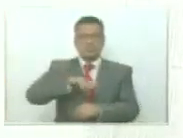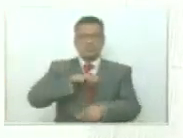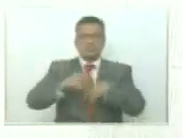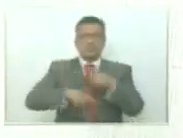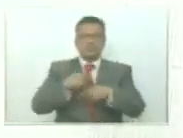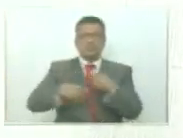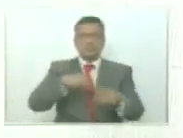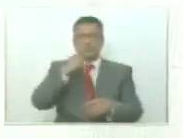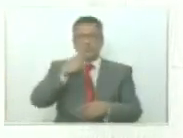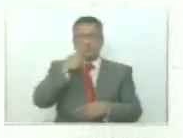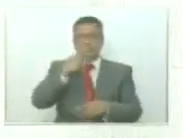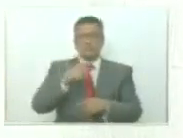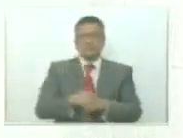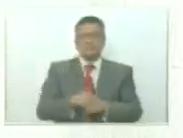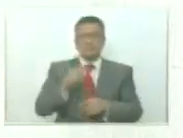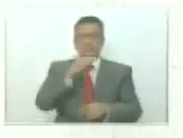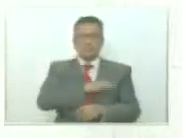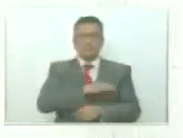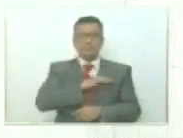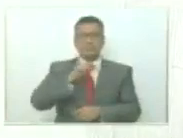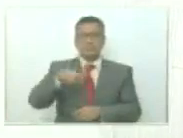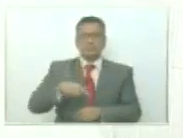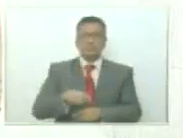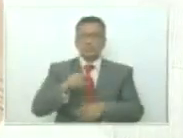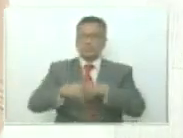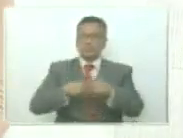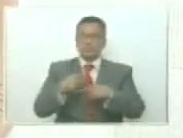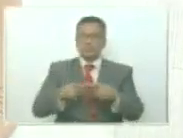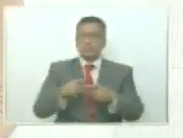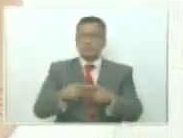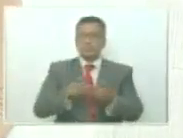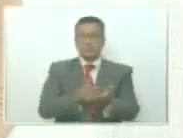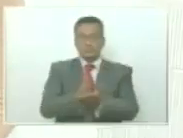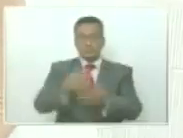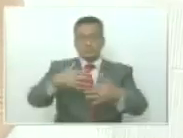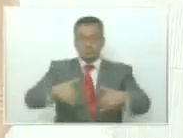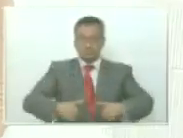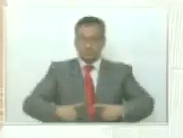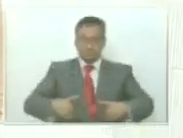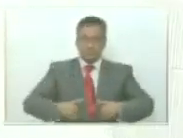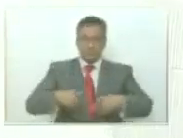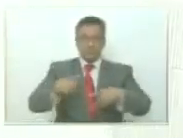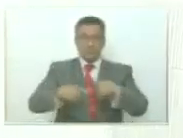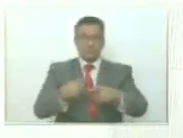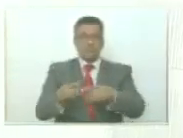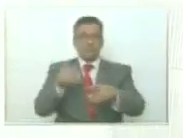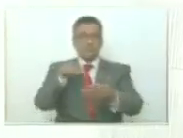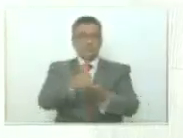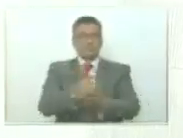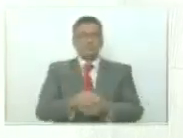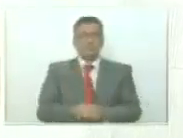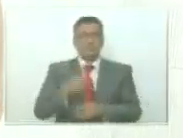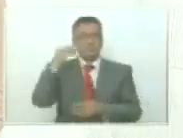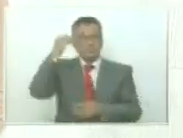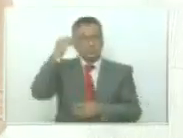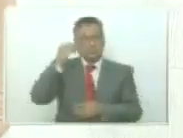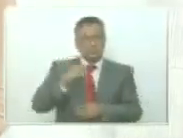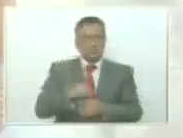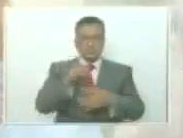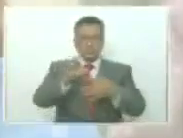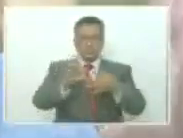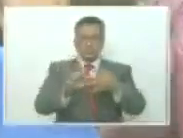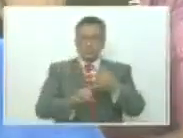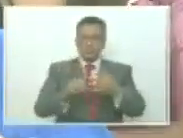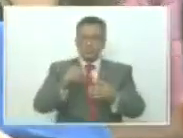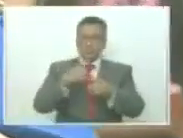proceso político y social, producto de una continua lucha contra concepciones que establecían categorías